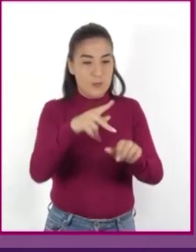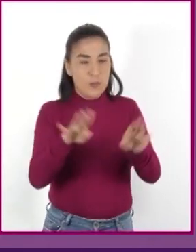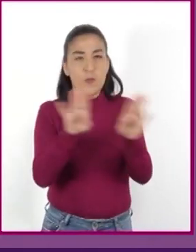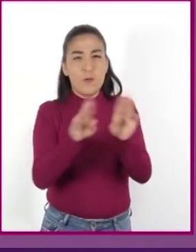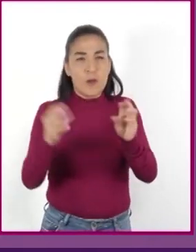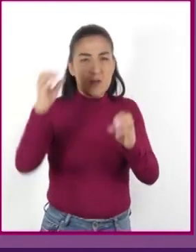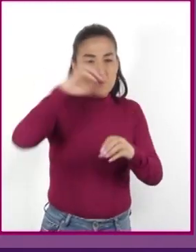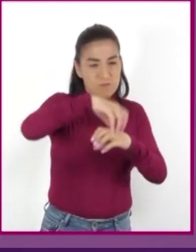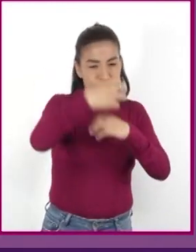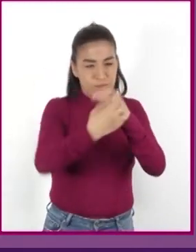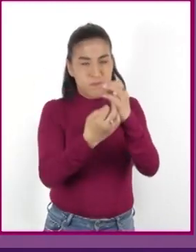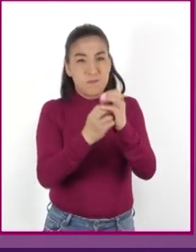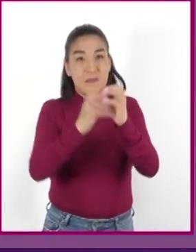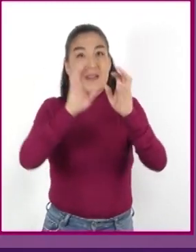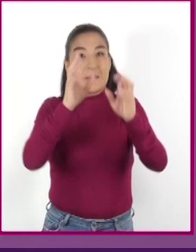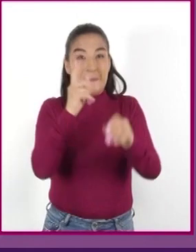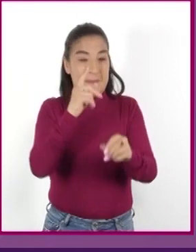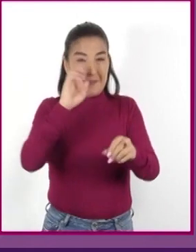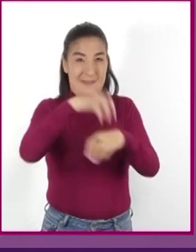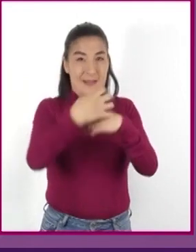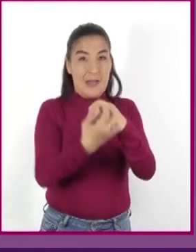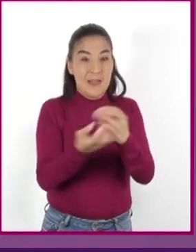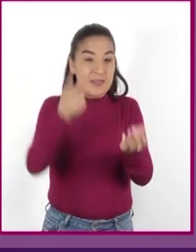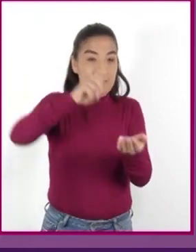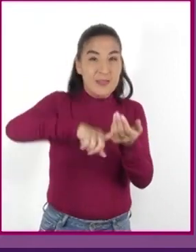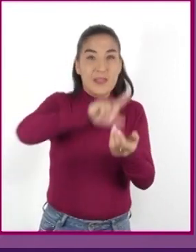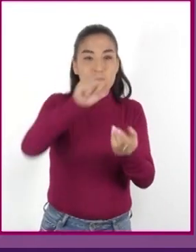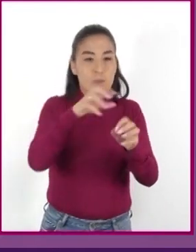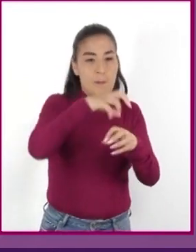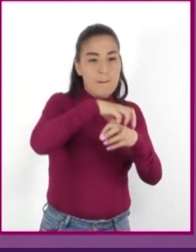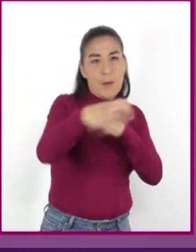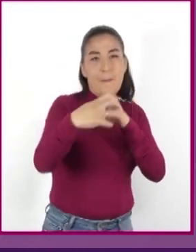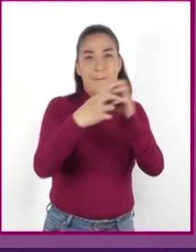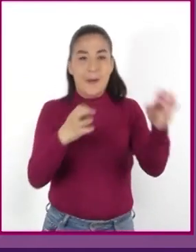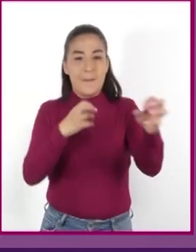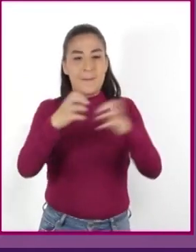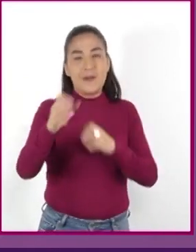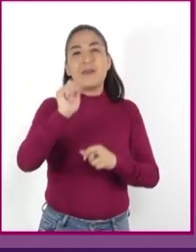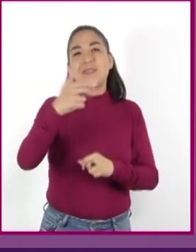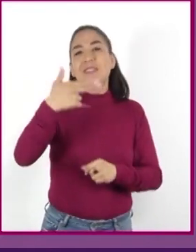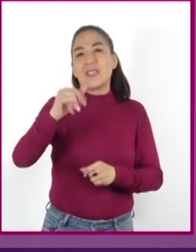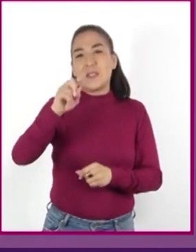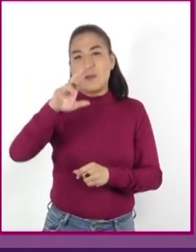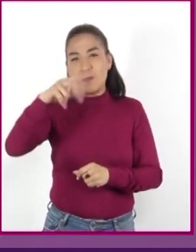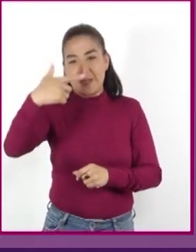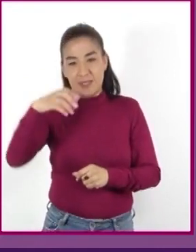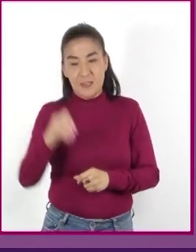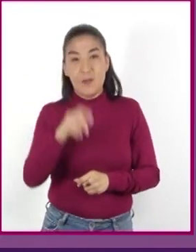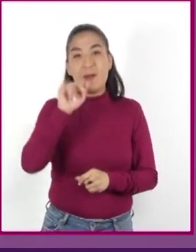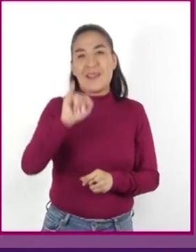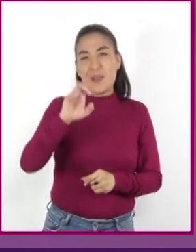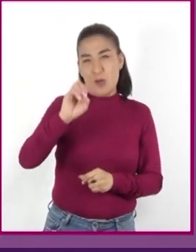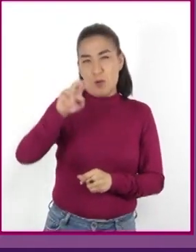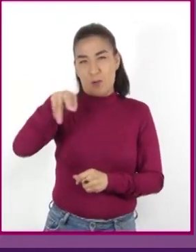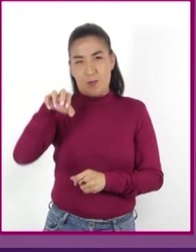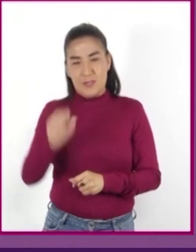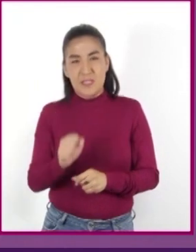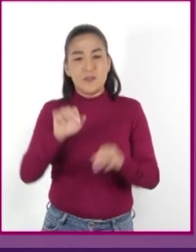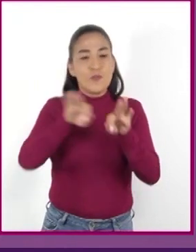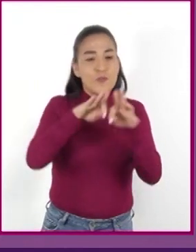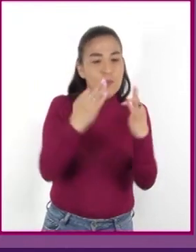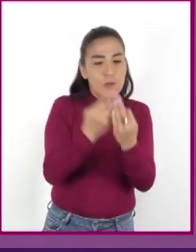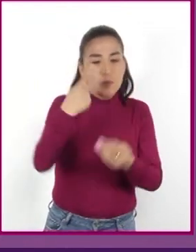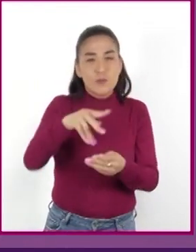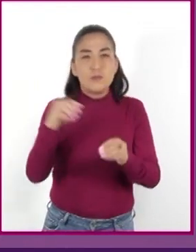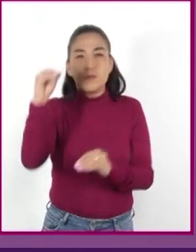se separan y se forman iones de oxígeno y de hidrógeno. Los iones de hidrógeno forman moléculas